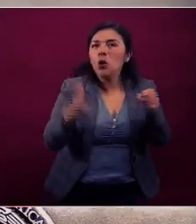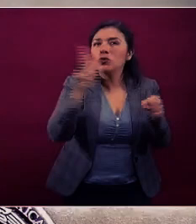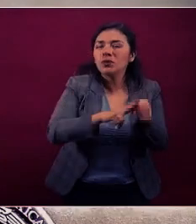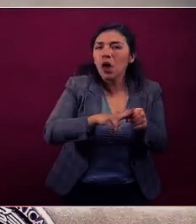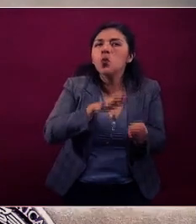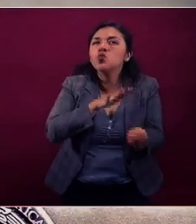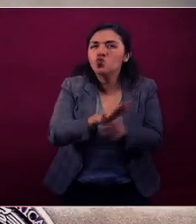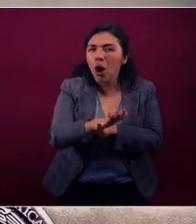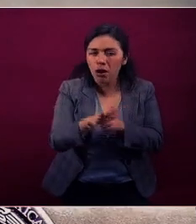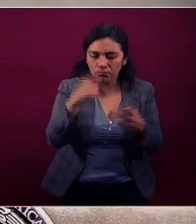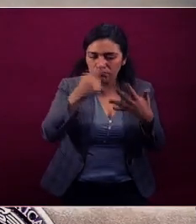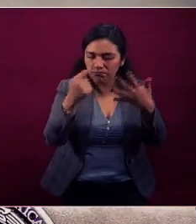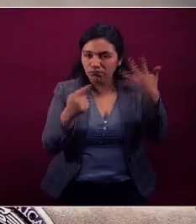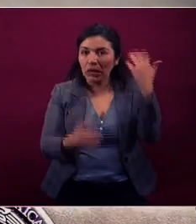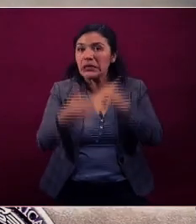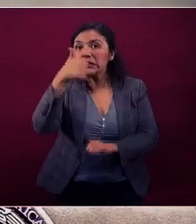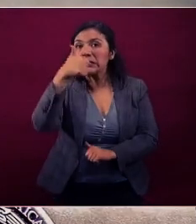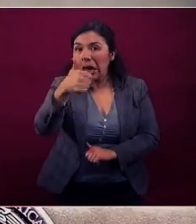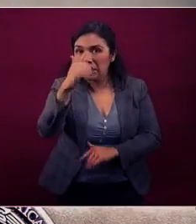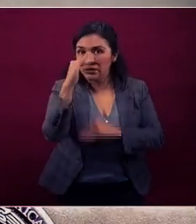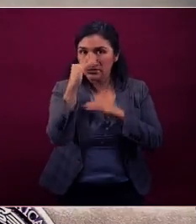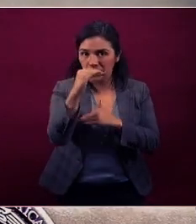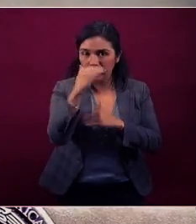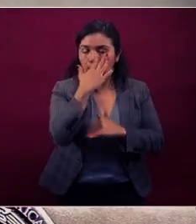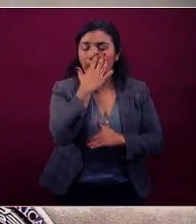hospitalizaciones. Son 6.